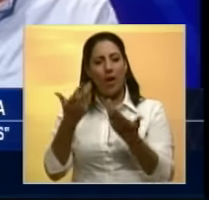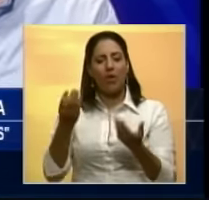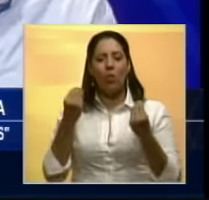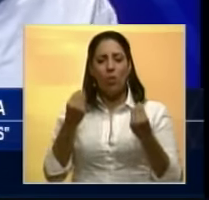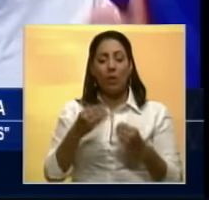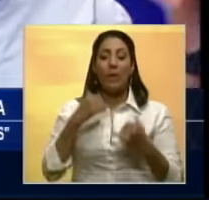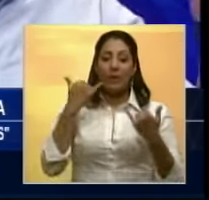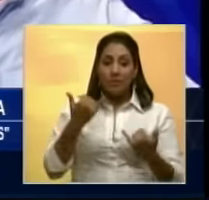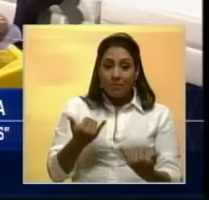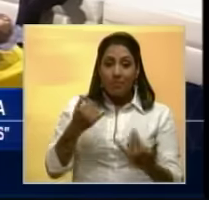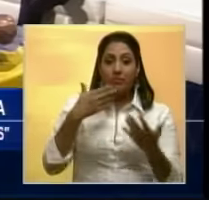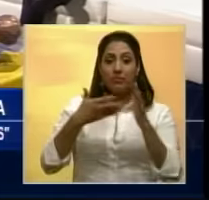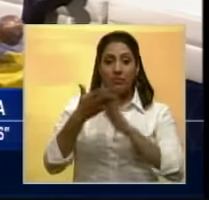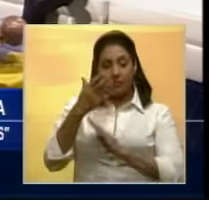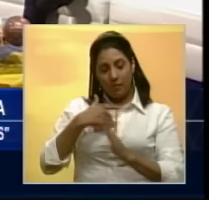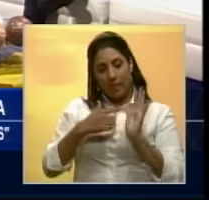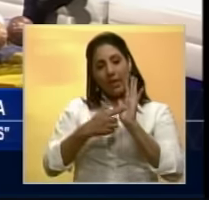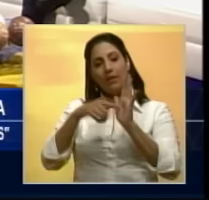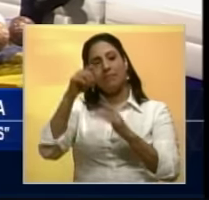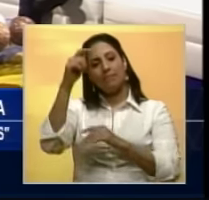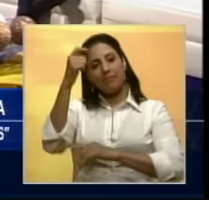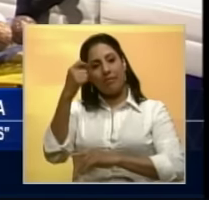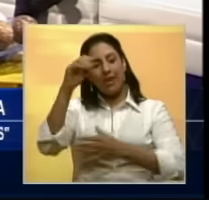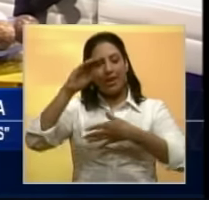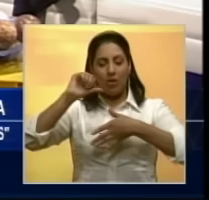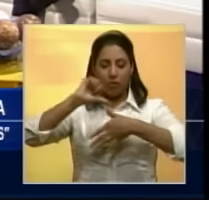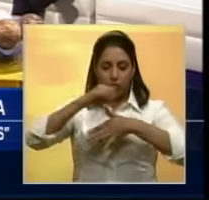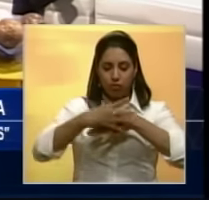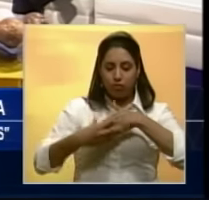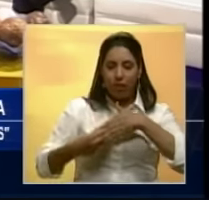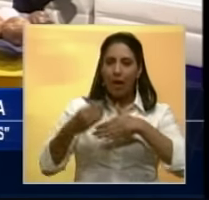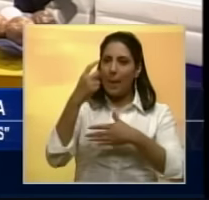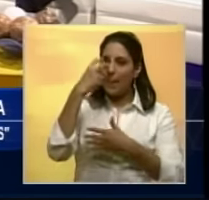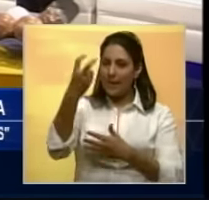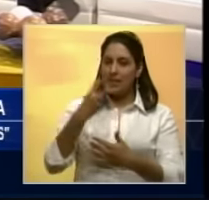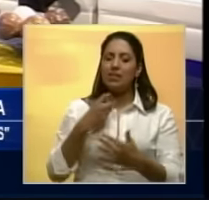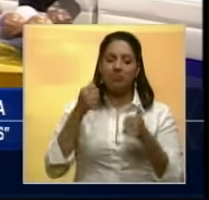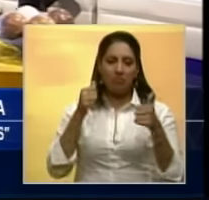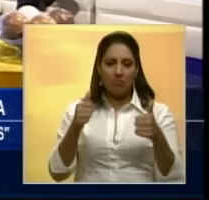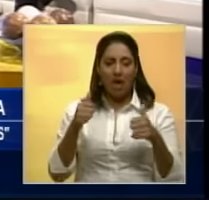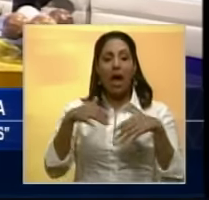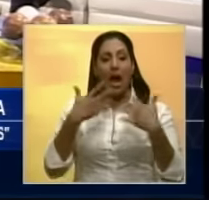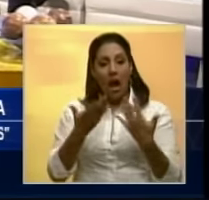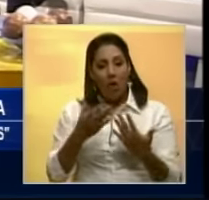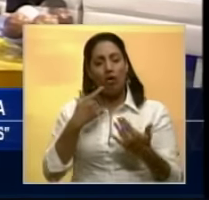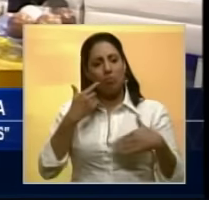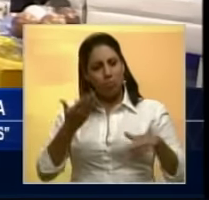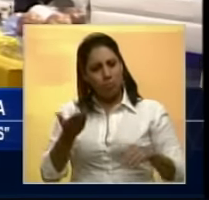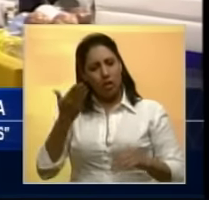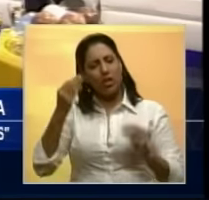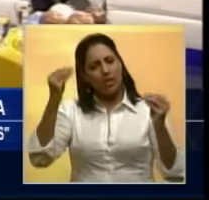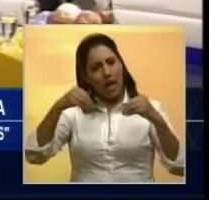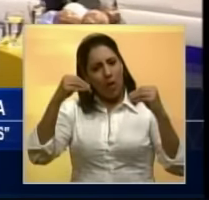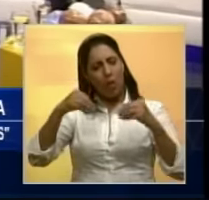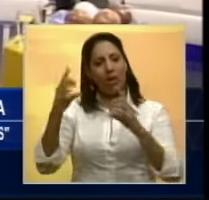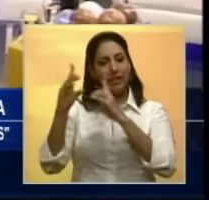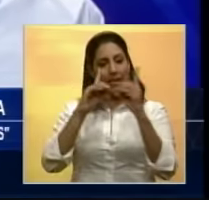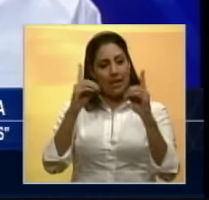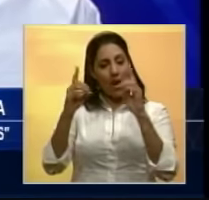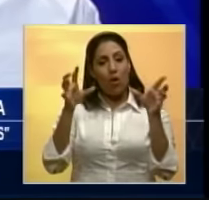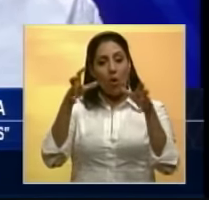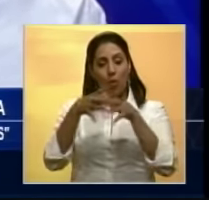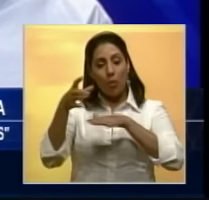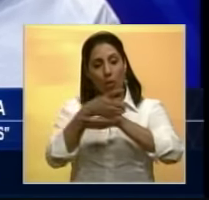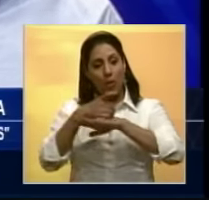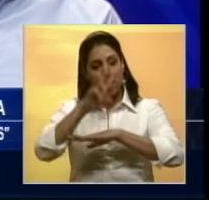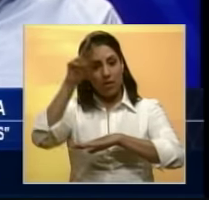la visita al Parlamento por parte de representantes de UNASUR y los expresidentes. Insiste en la importancia del cumplimiento de los acuerdos del diálogo por parte